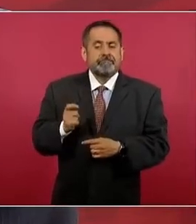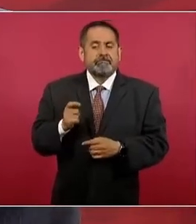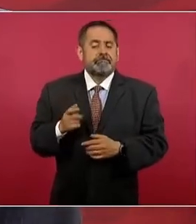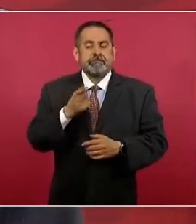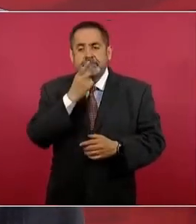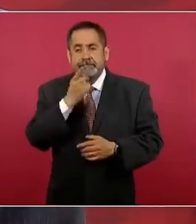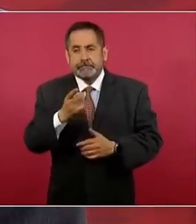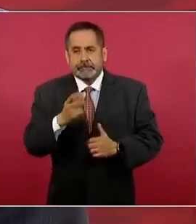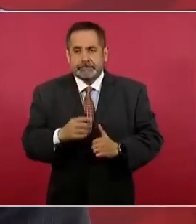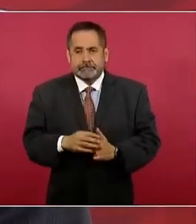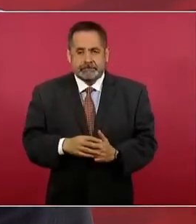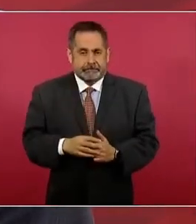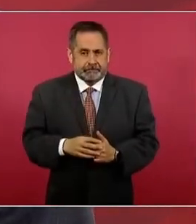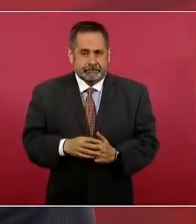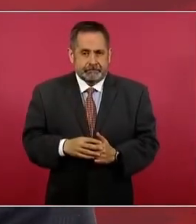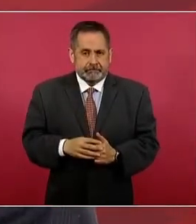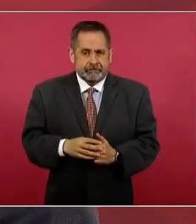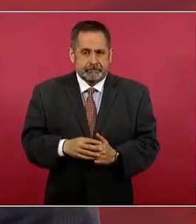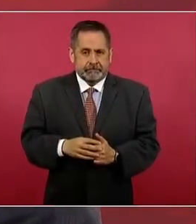sostiene